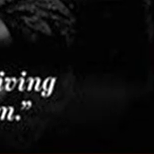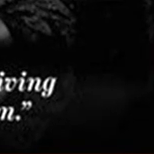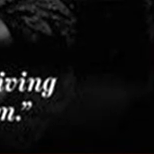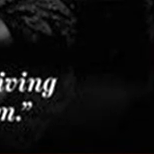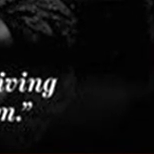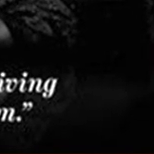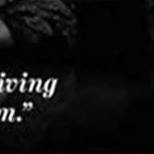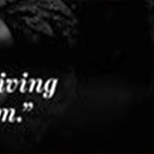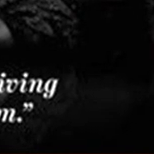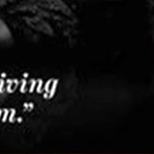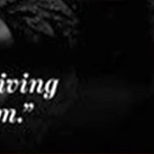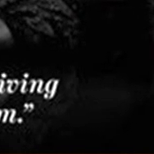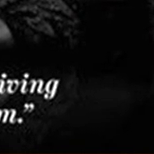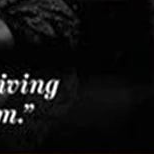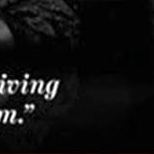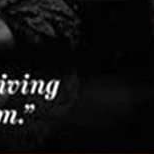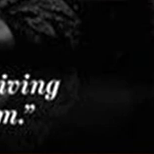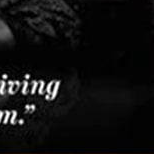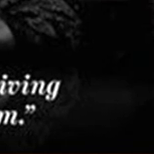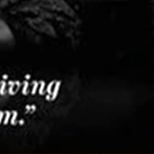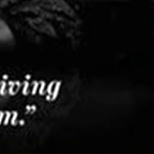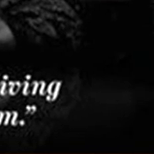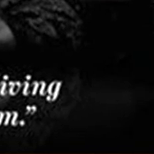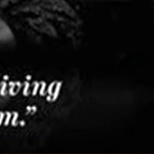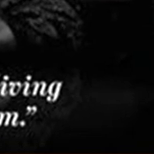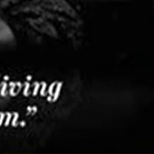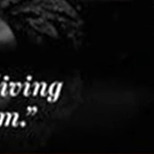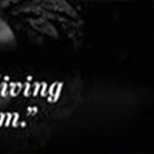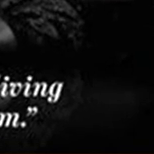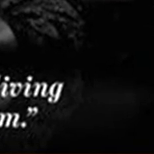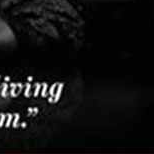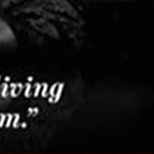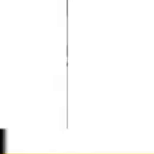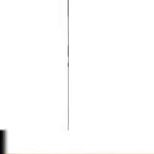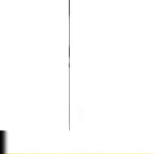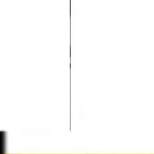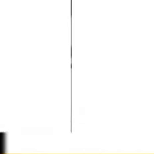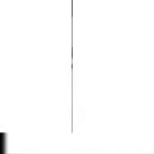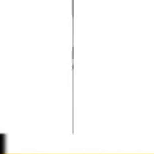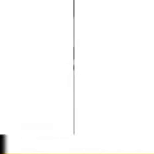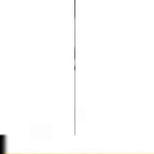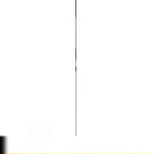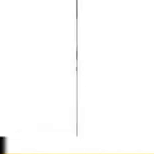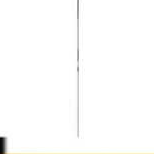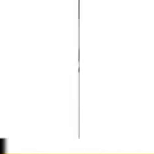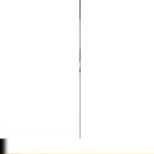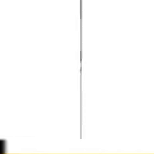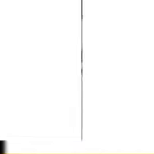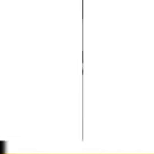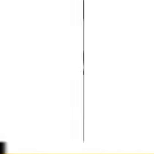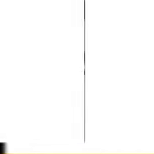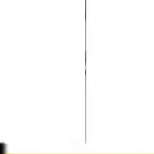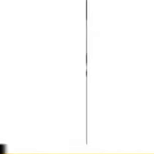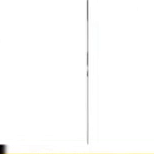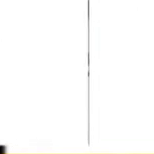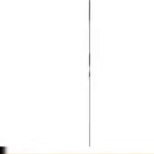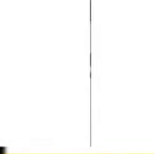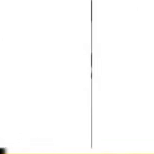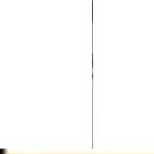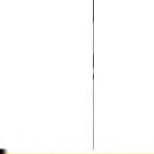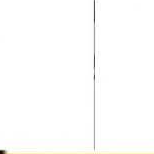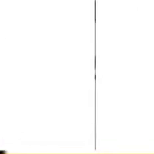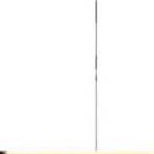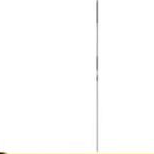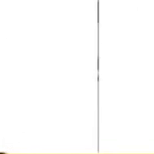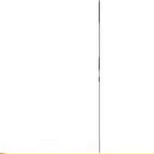con Playboy en 1953 con una primera edición que apareció en diciembre que tenía en su portada nada menos que a